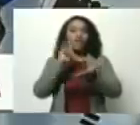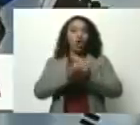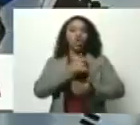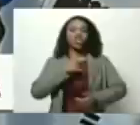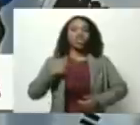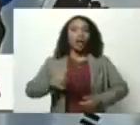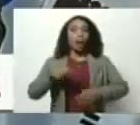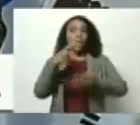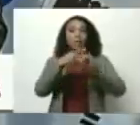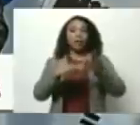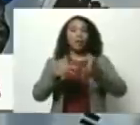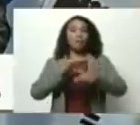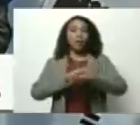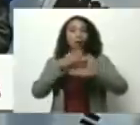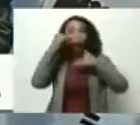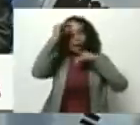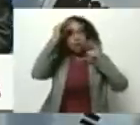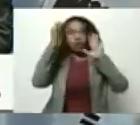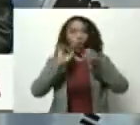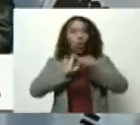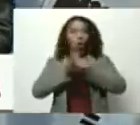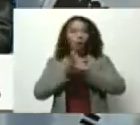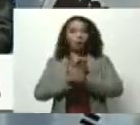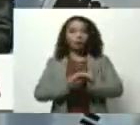con insumos médicos para atender el COVID.